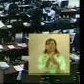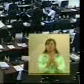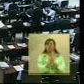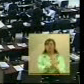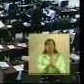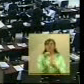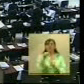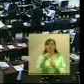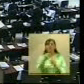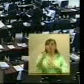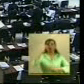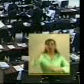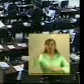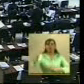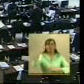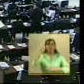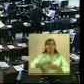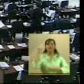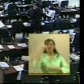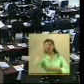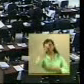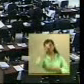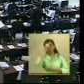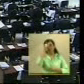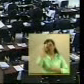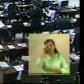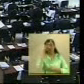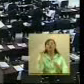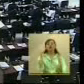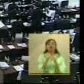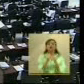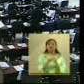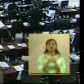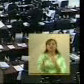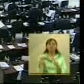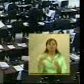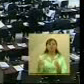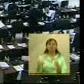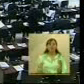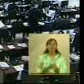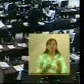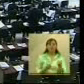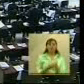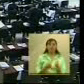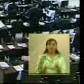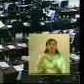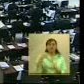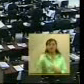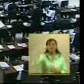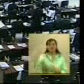guardia de un día domingo, y con civiles que apoyaban la causa del general Vargas.